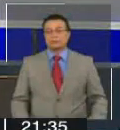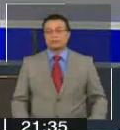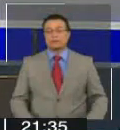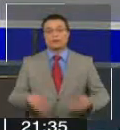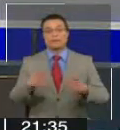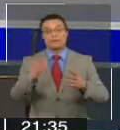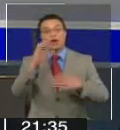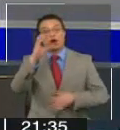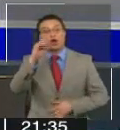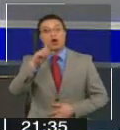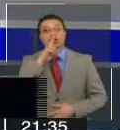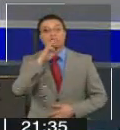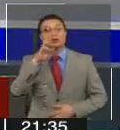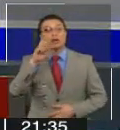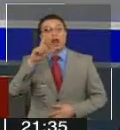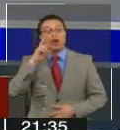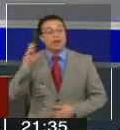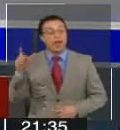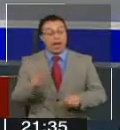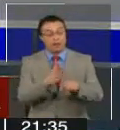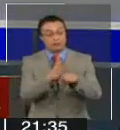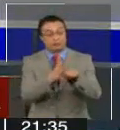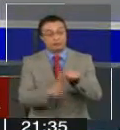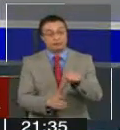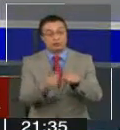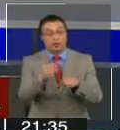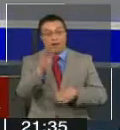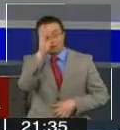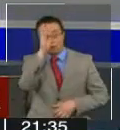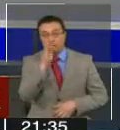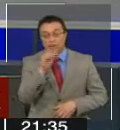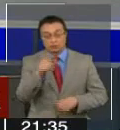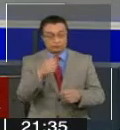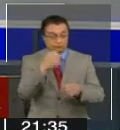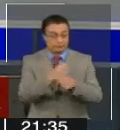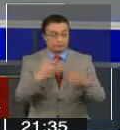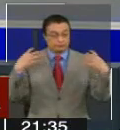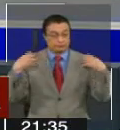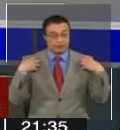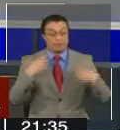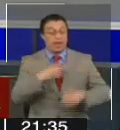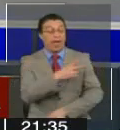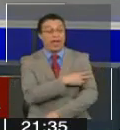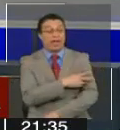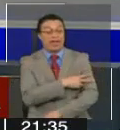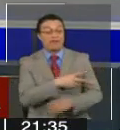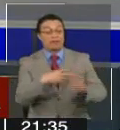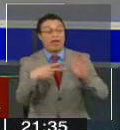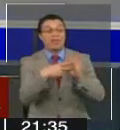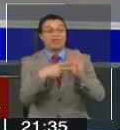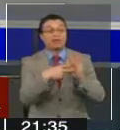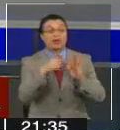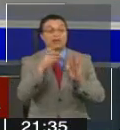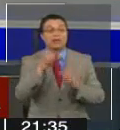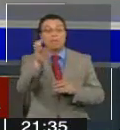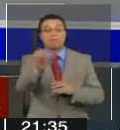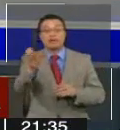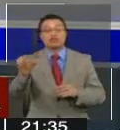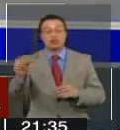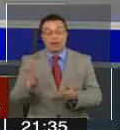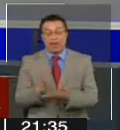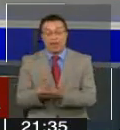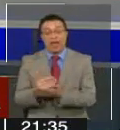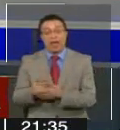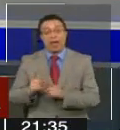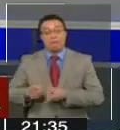Bueno, Contraloría removió de su cargo al funcionario que estaba específicamente a cargo de ser jefe de la división de personal de la